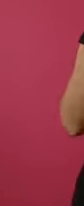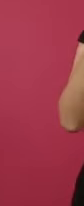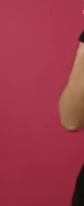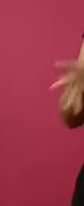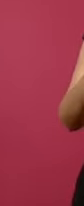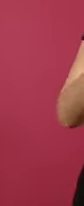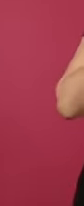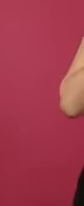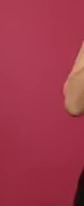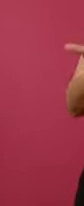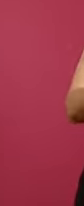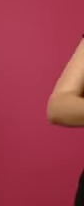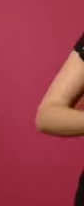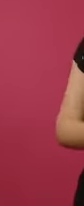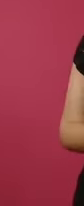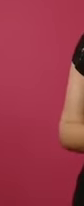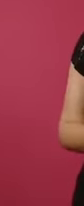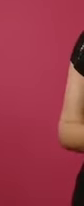que